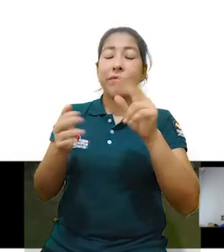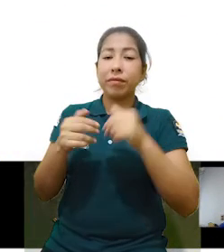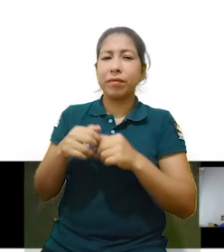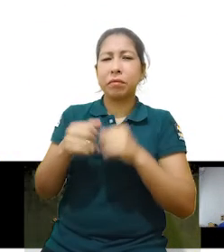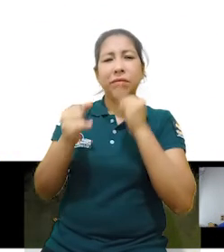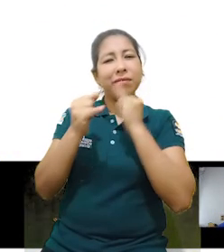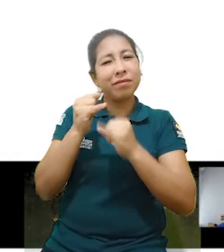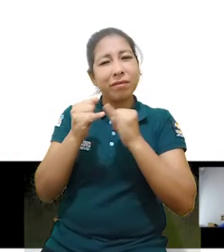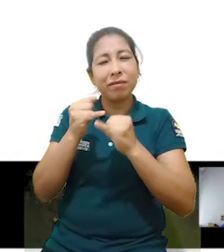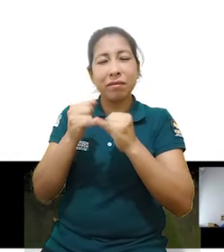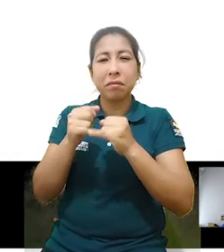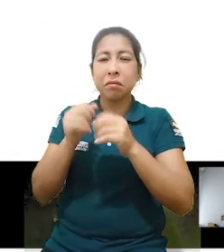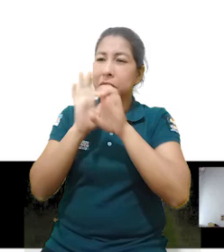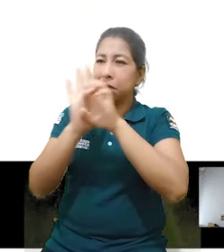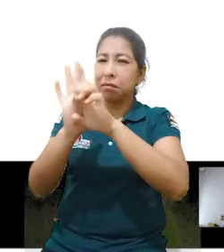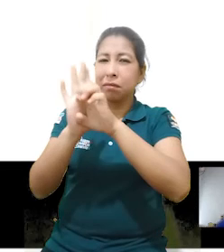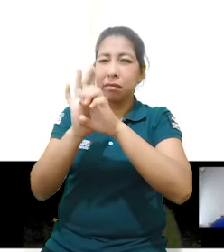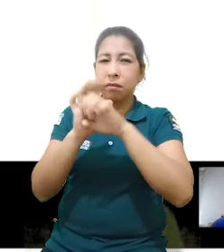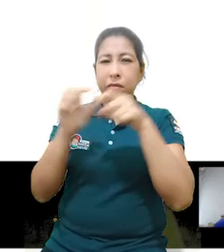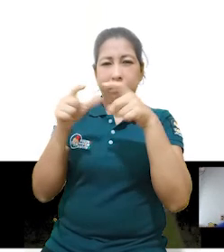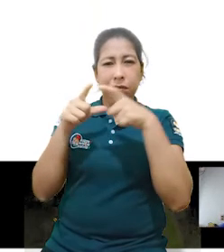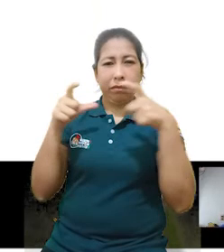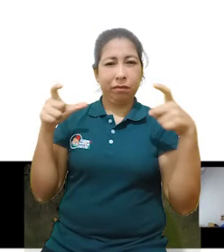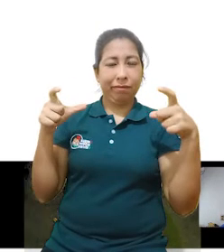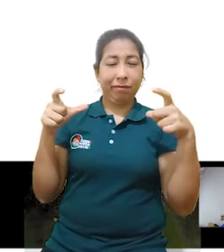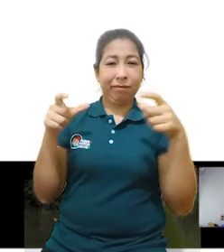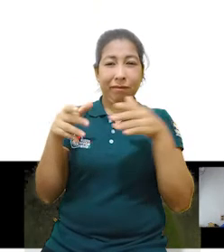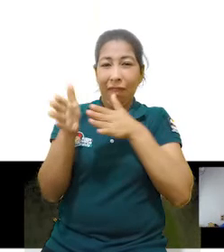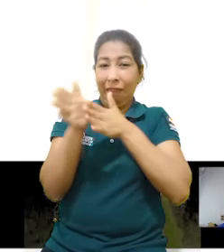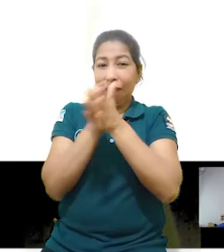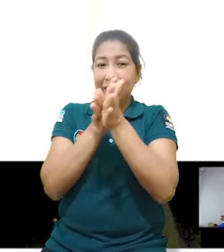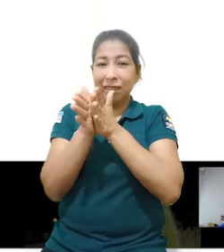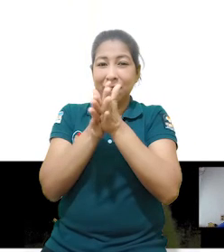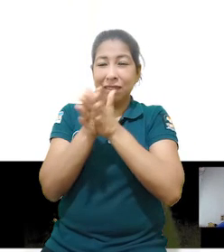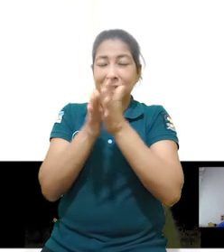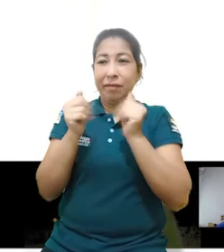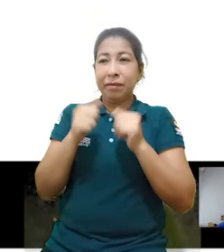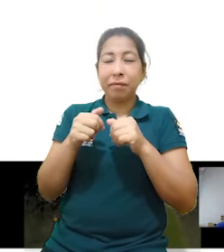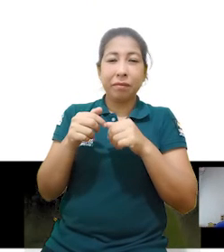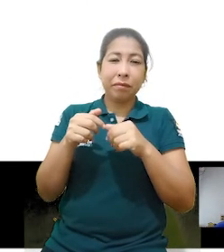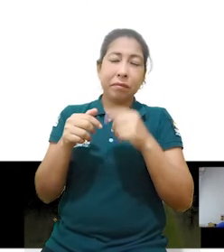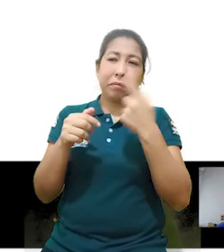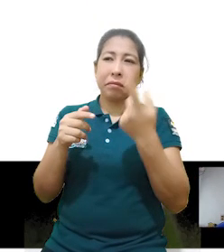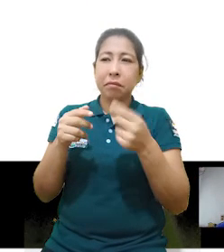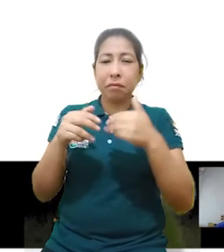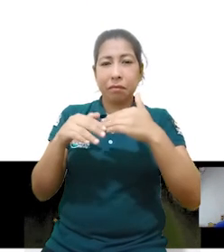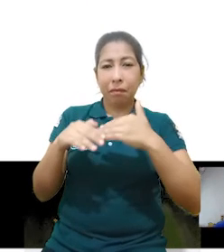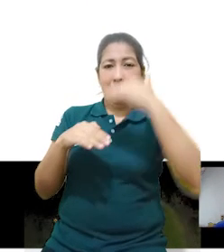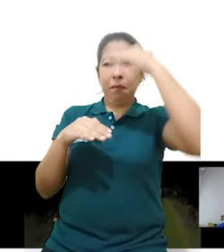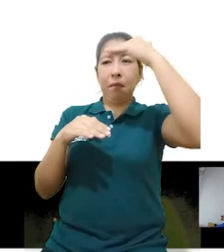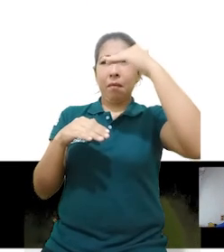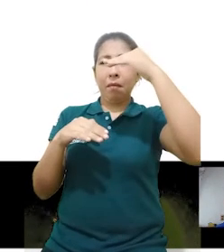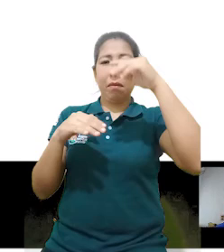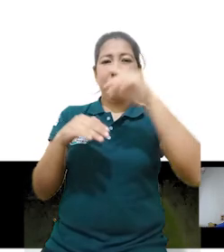tenemos un ejercicio bastante interesante. Tenemos en una línea de fracción en el numerador la suma de 3 logaritmo